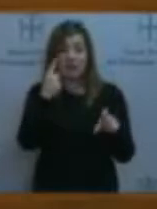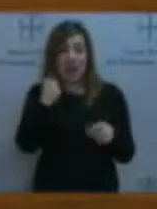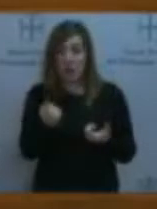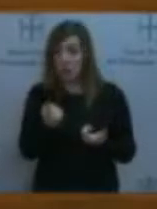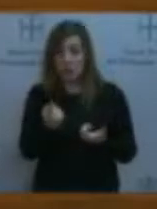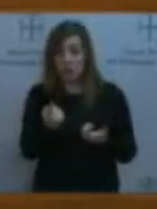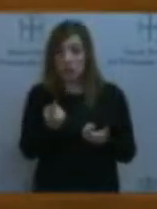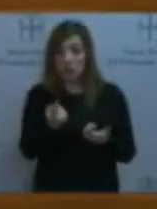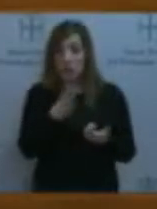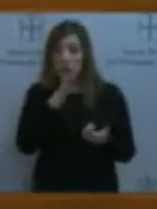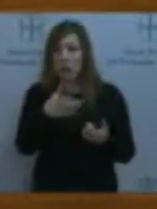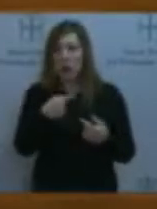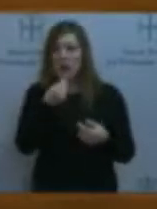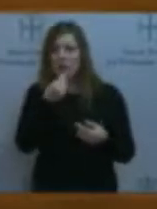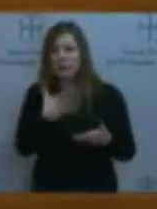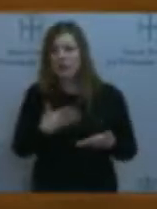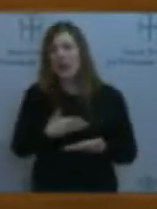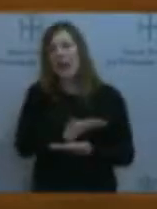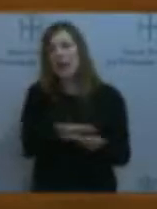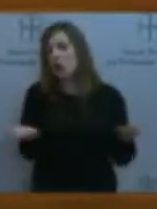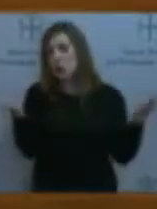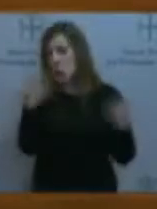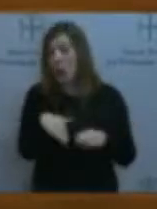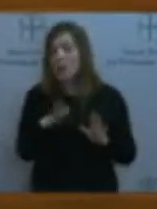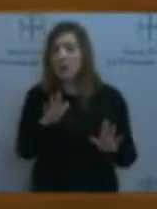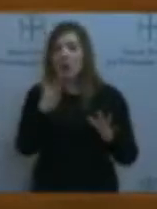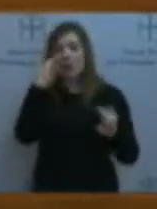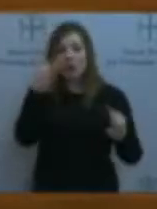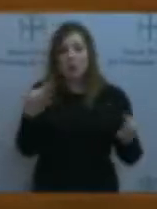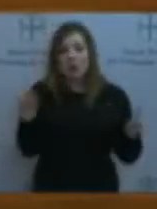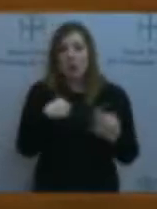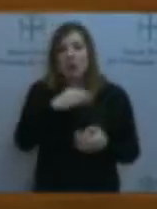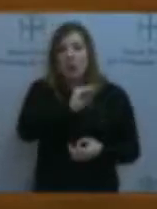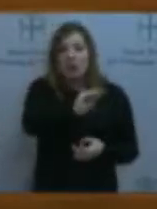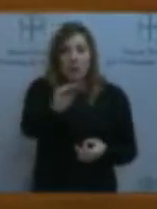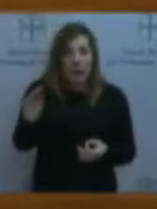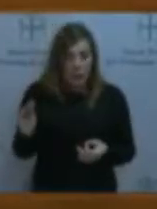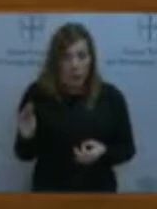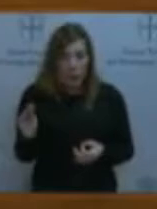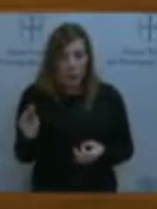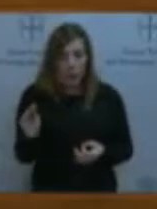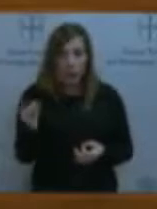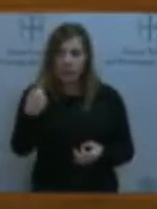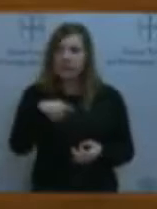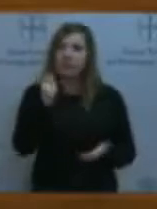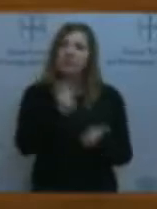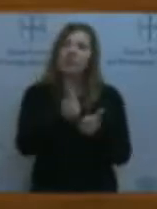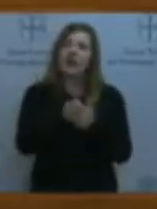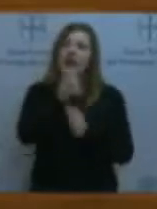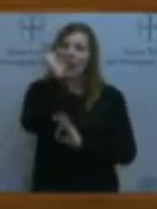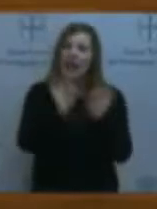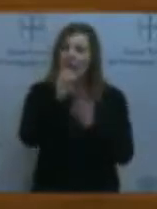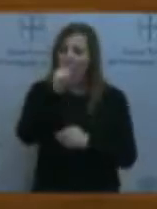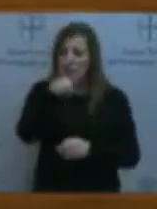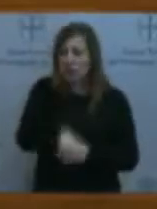nosotras muy generosas. Pero lo que sé seguro es que si les pregunto cuánto tenemos que pagar de intereses este año, me van a